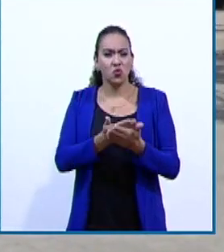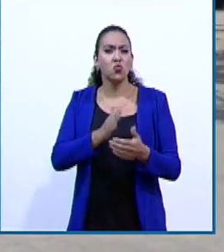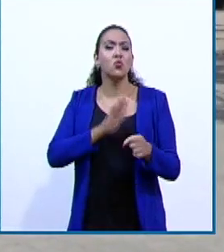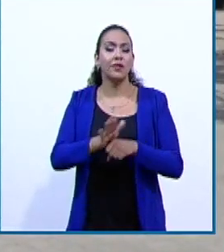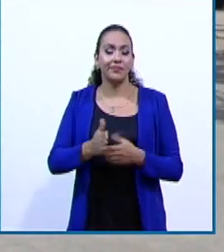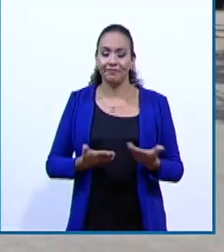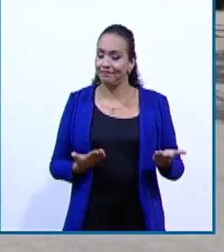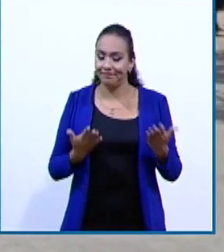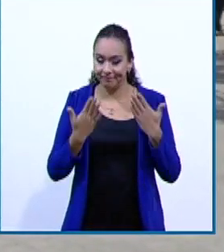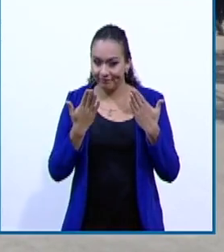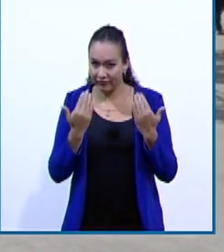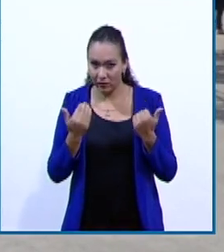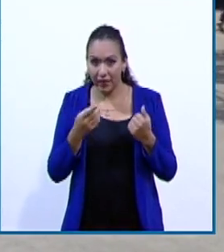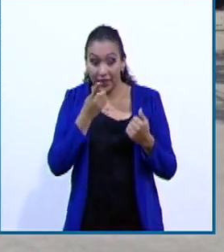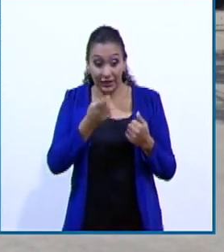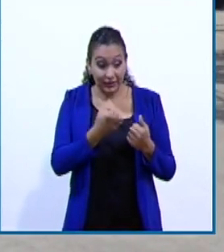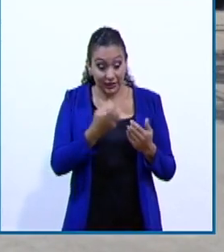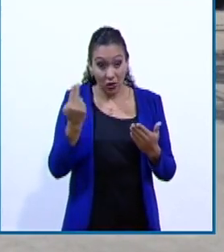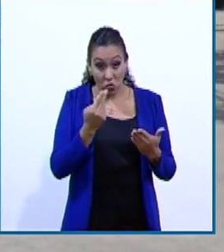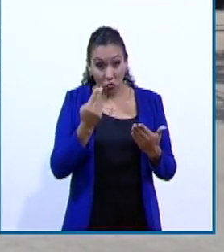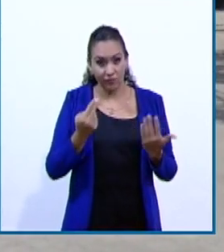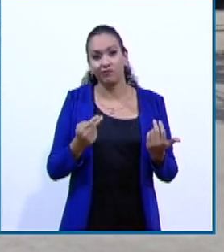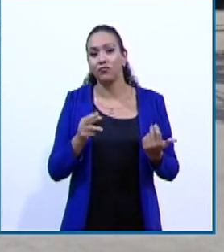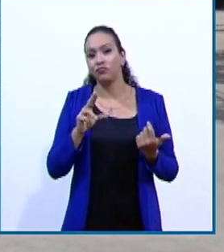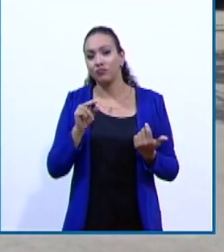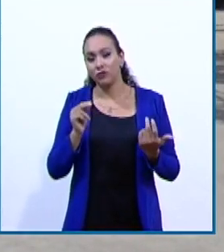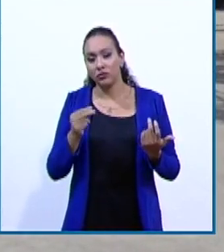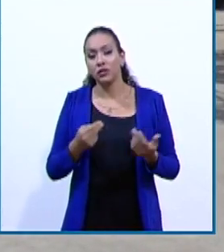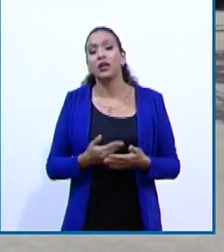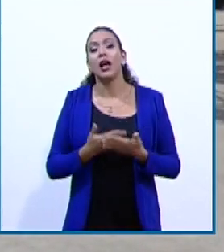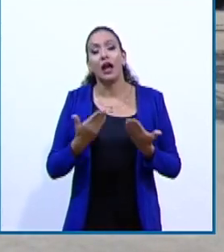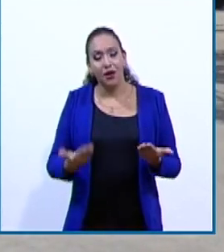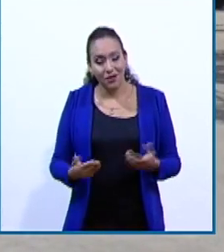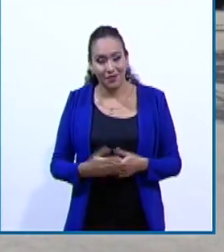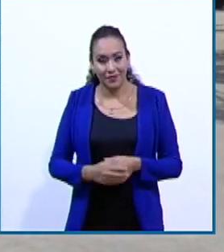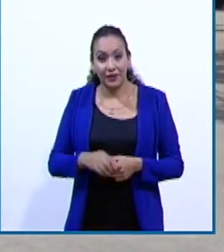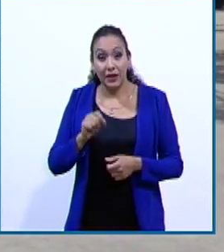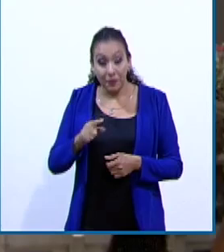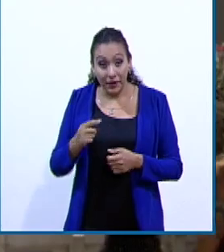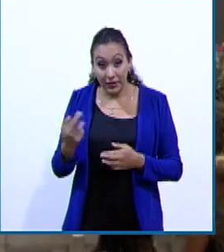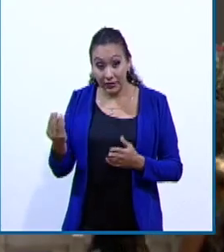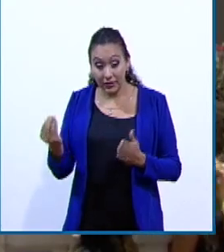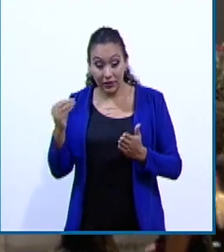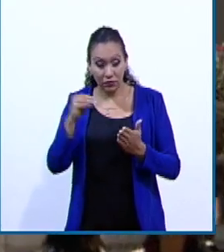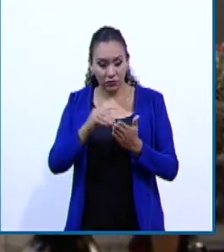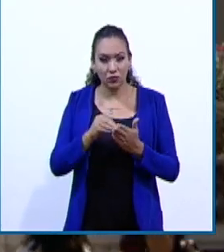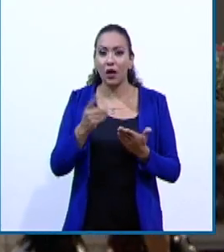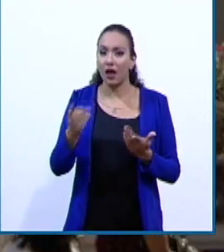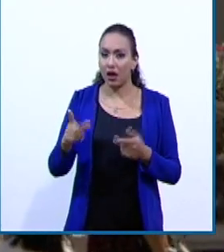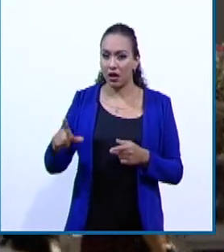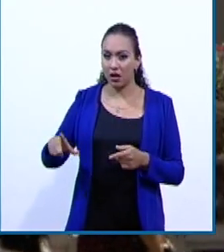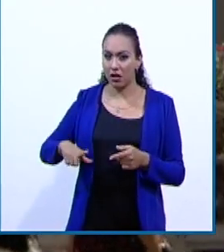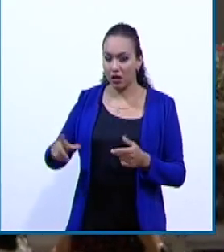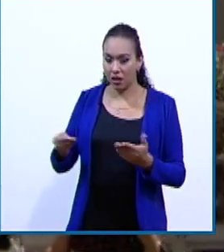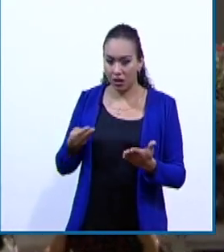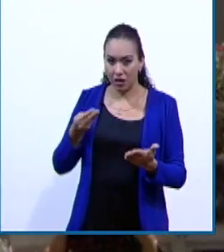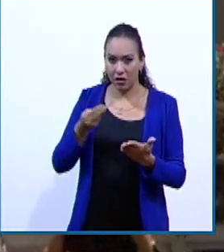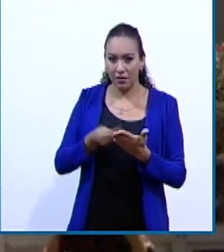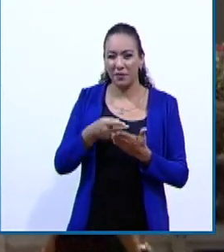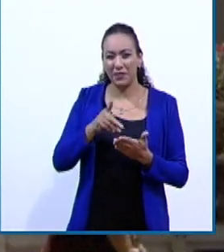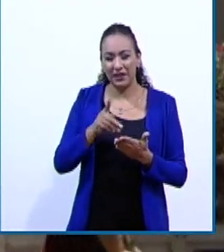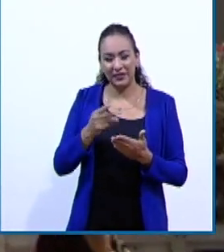se aprobara como de urgente y obvia resolución. Además, se aplicó una excepción al veto de gobernador, lo que impidió que